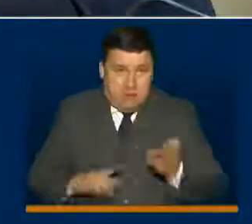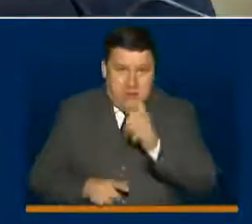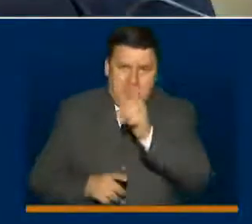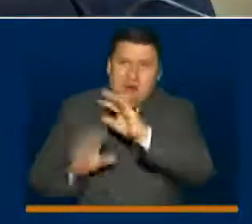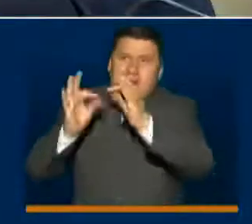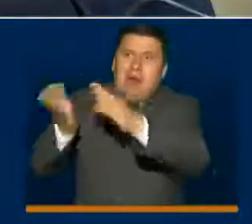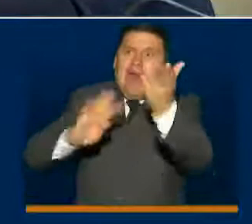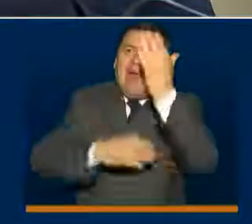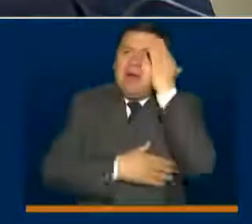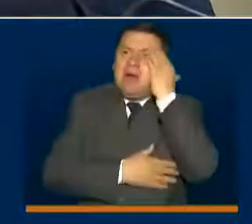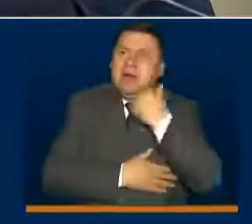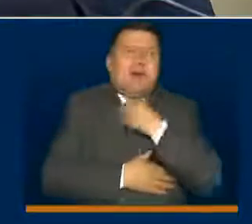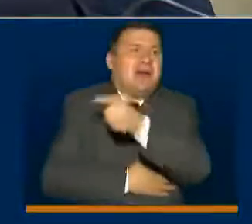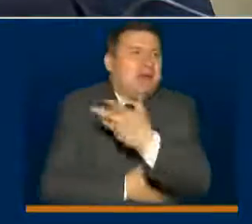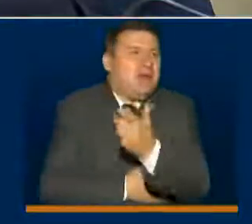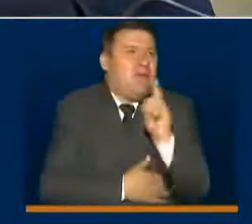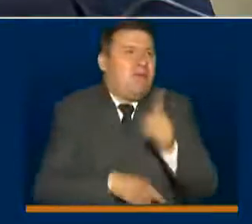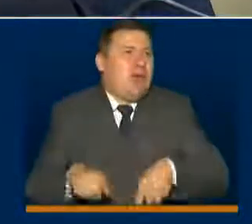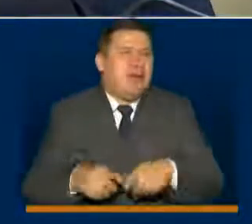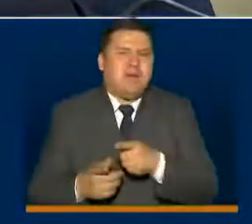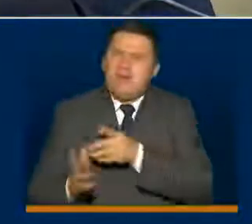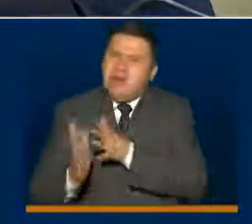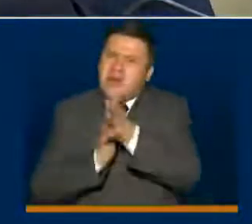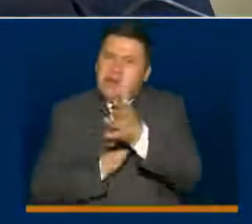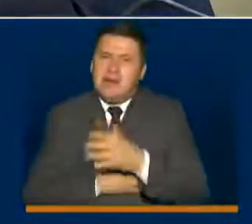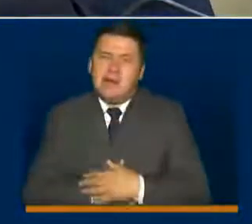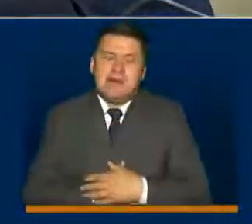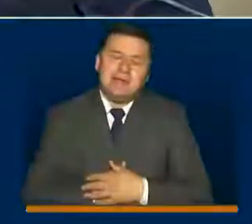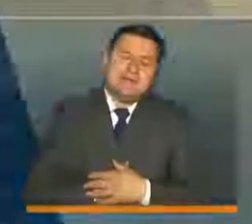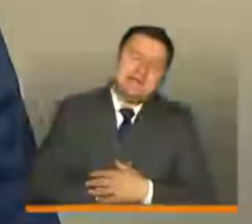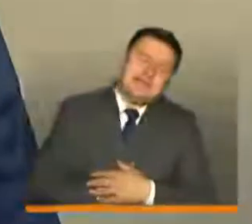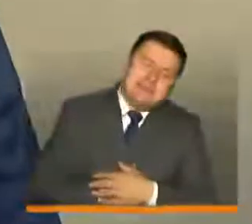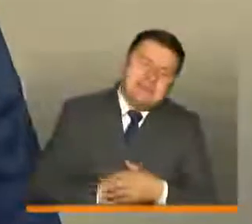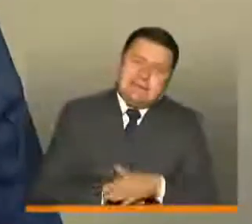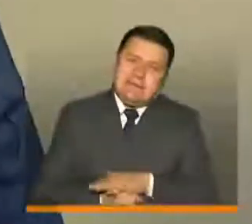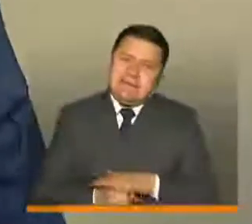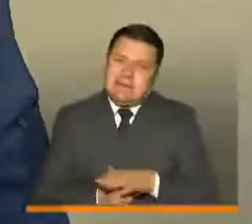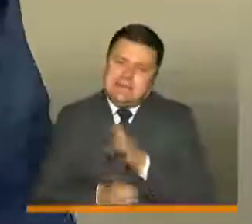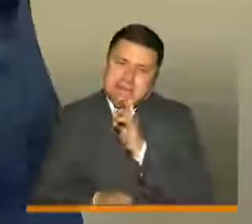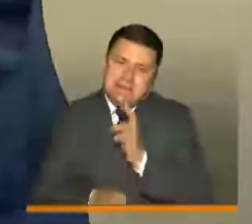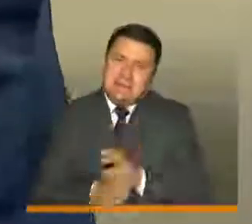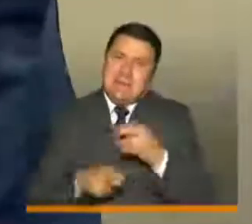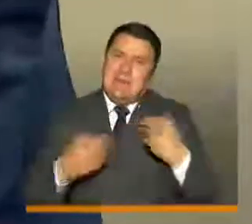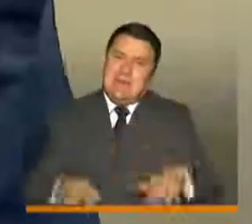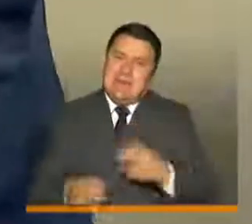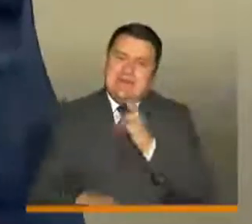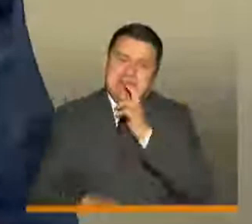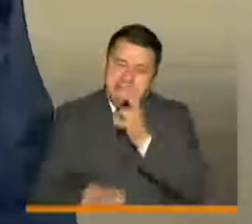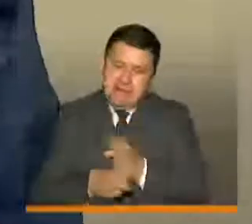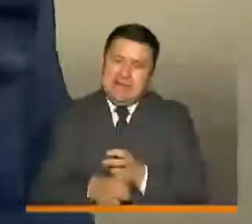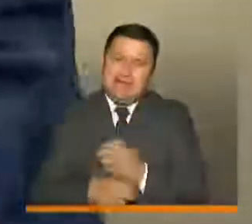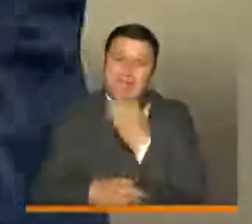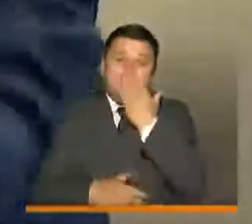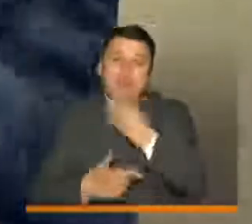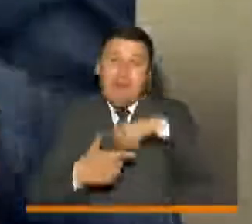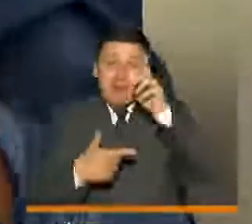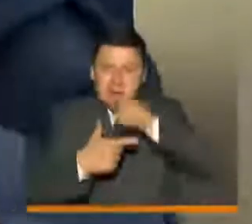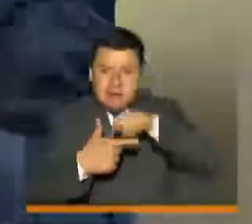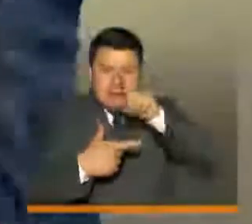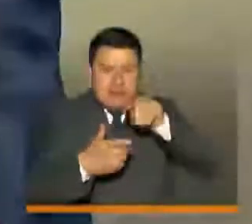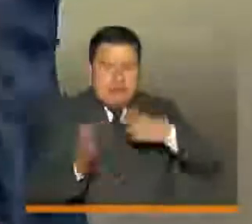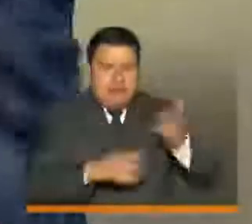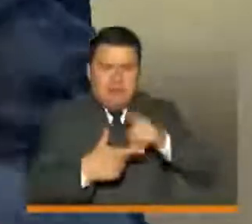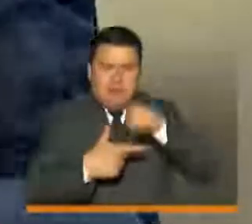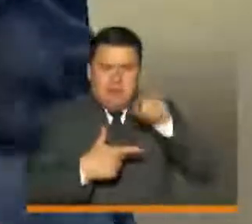seres queridos, ¿qué mensaje les transmite usted? Quizás es una de las situaciones más difíciles, y cuando nosotros vemos las cifras de fallecidos